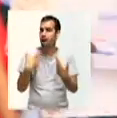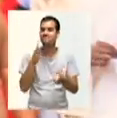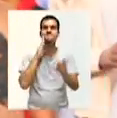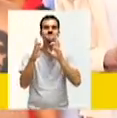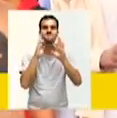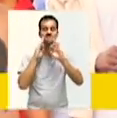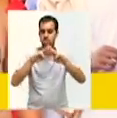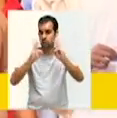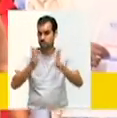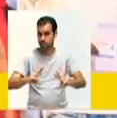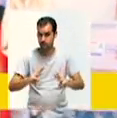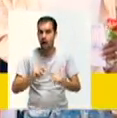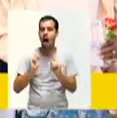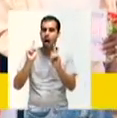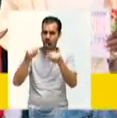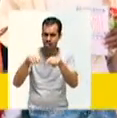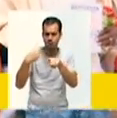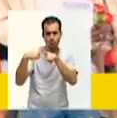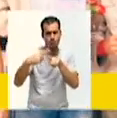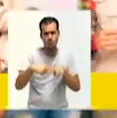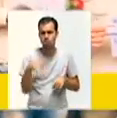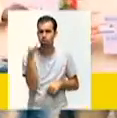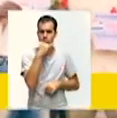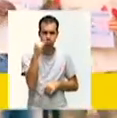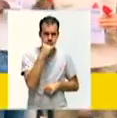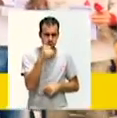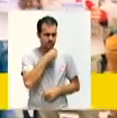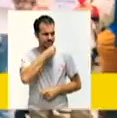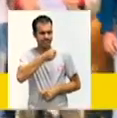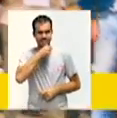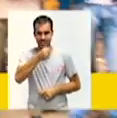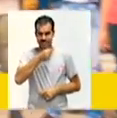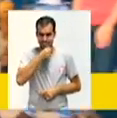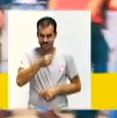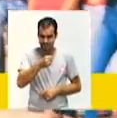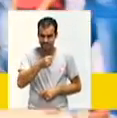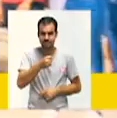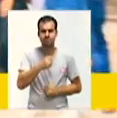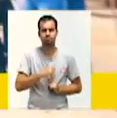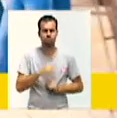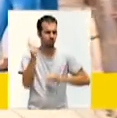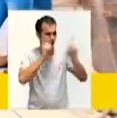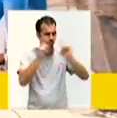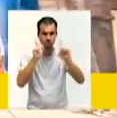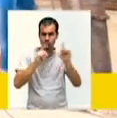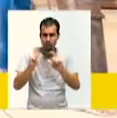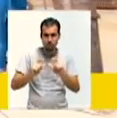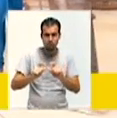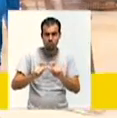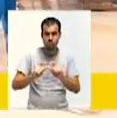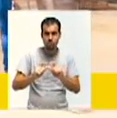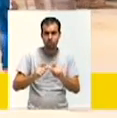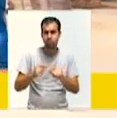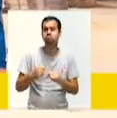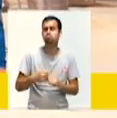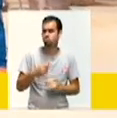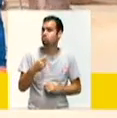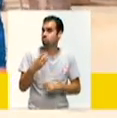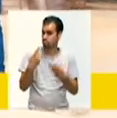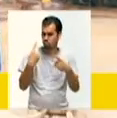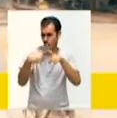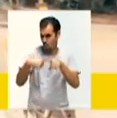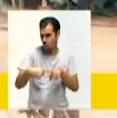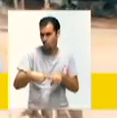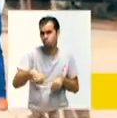llegarte por nuestro perfil de Facebook. Y ahí además tenemos otras opciones, tenemos contenido exclusivo, fotos del equipo durante la grabación, otras entrevistas